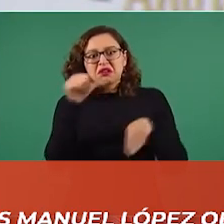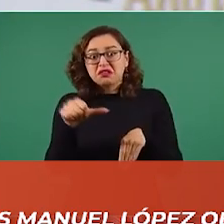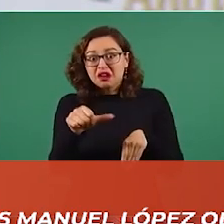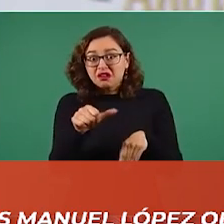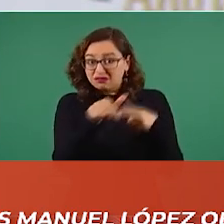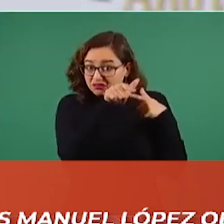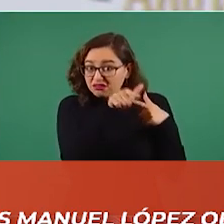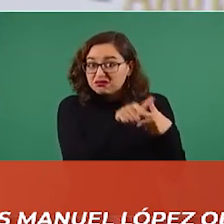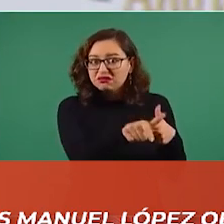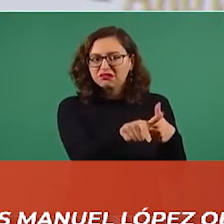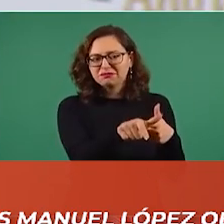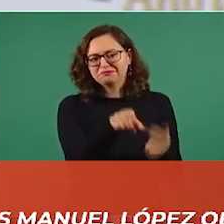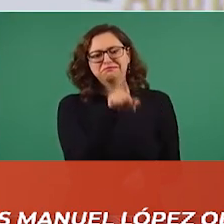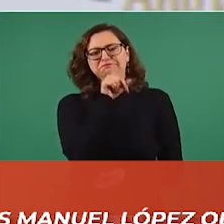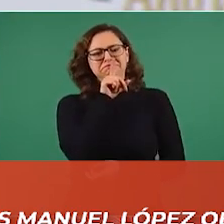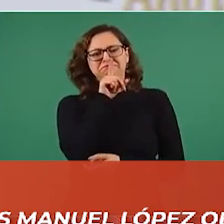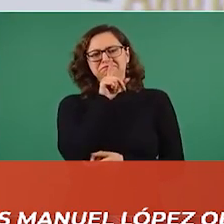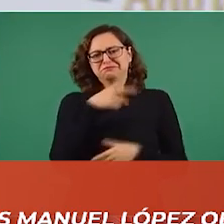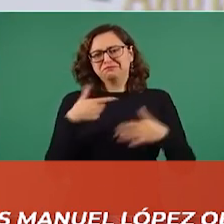Hablando en plata,